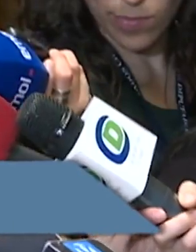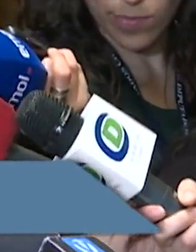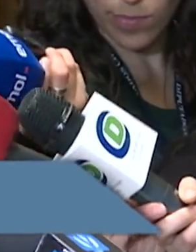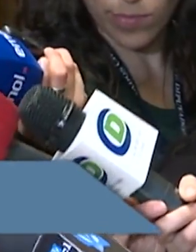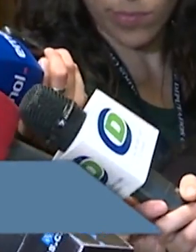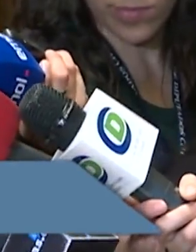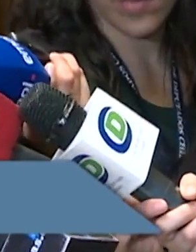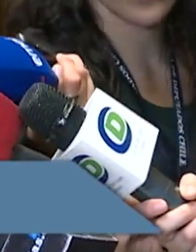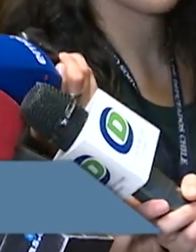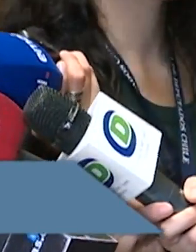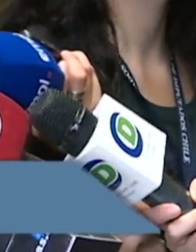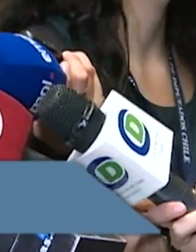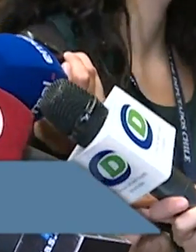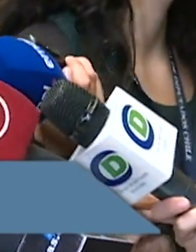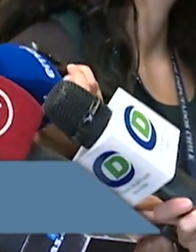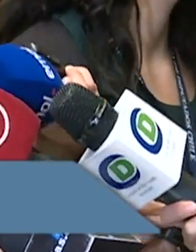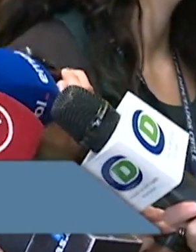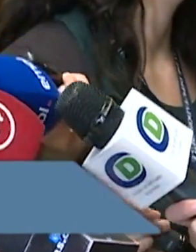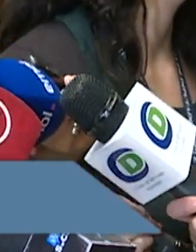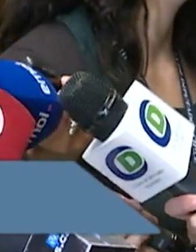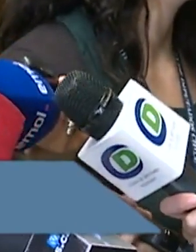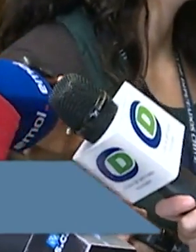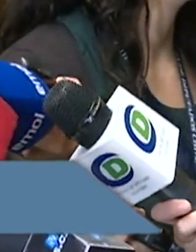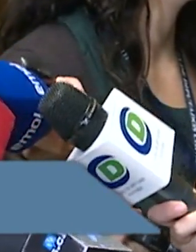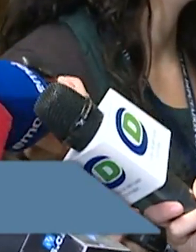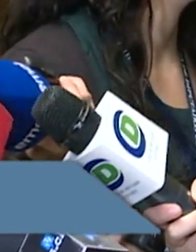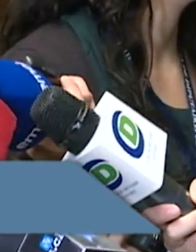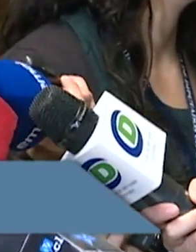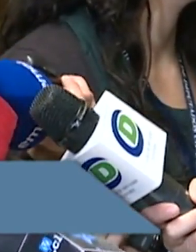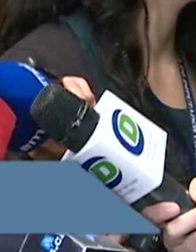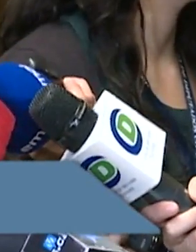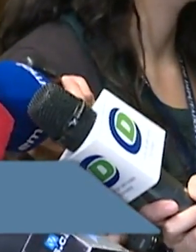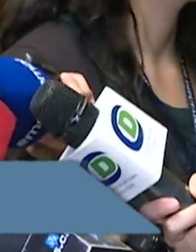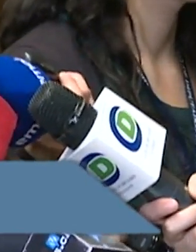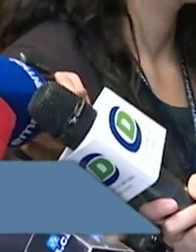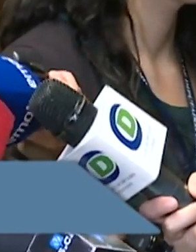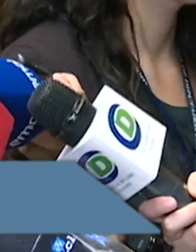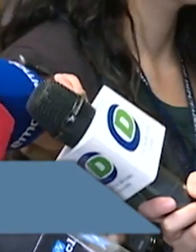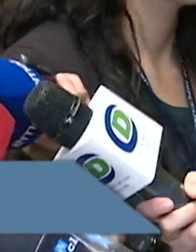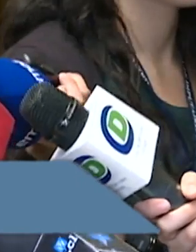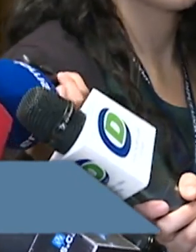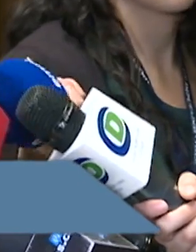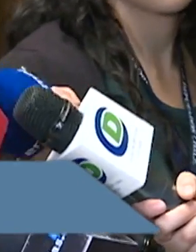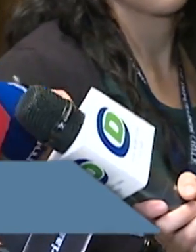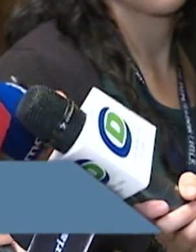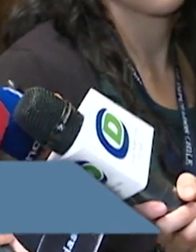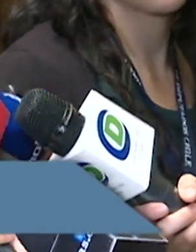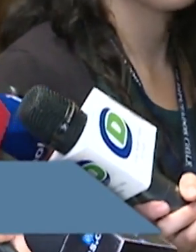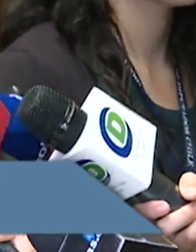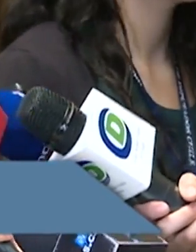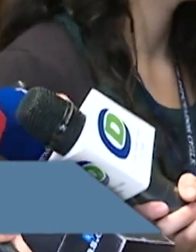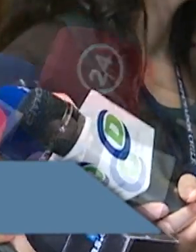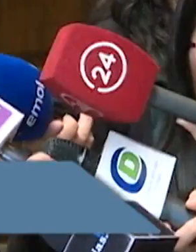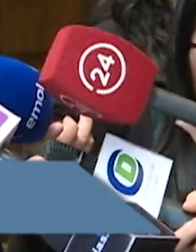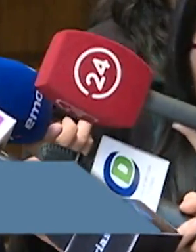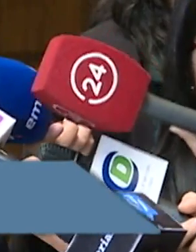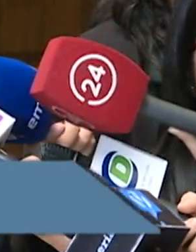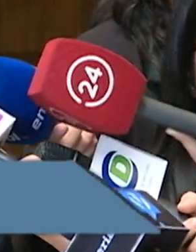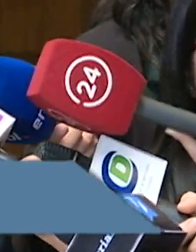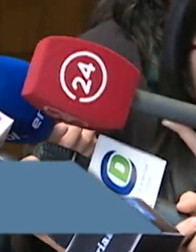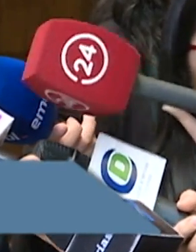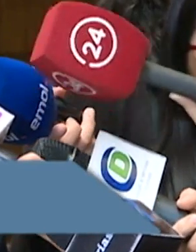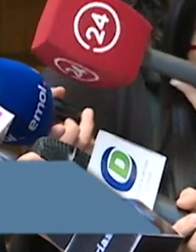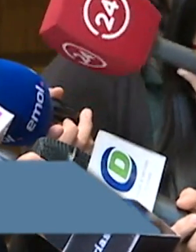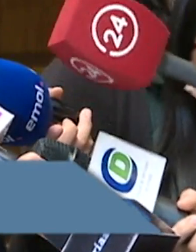aquí hay un convencimiento respecto a esta es la forma adecuada de proceder para evitar estos abusos y de forma tal de fortalecer los derechos de los consumidores solamente